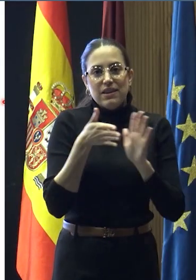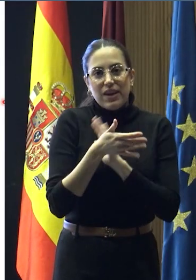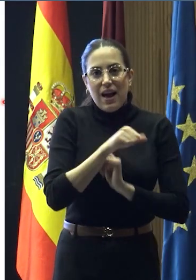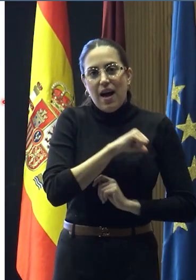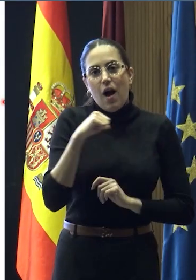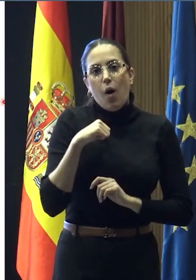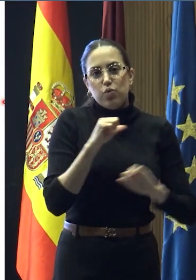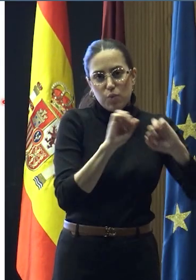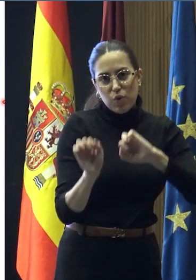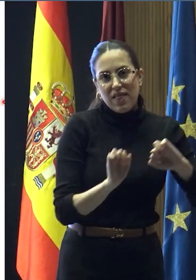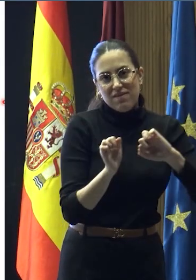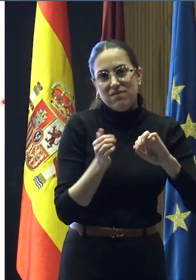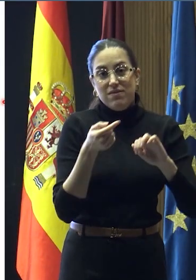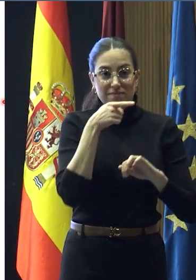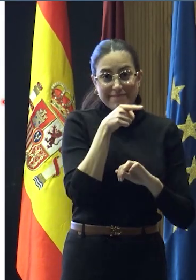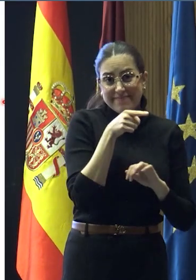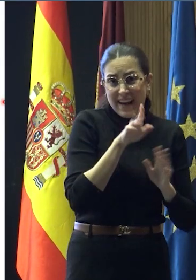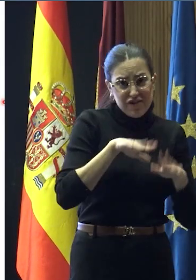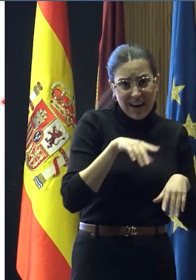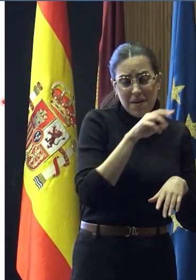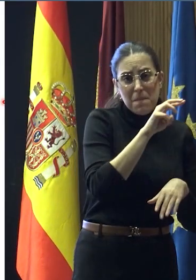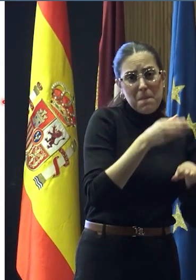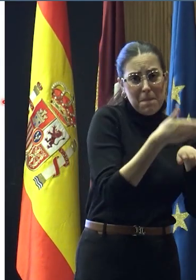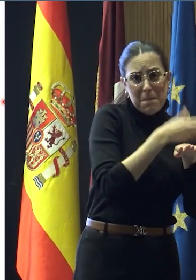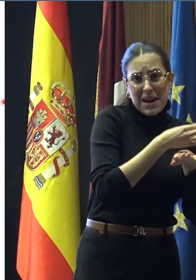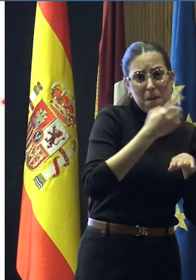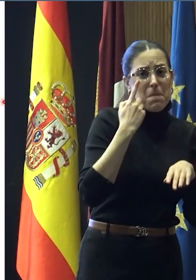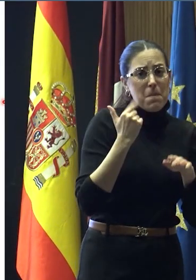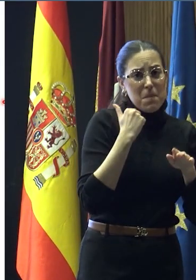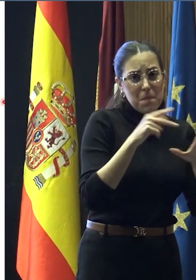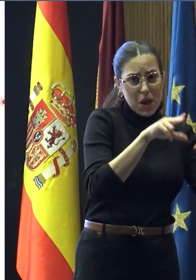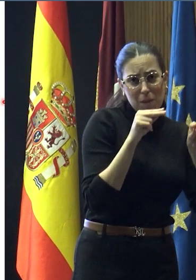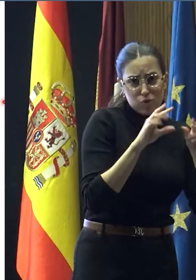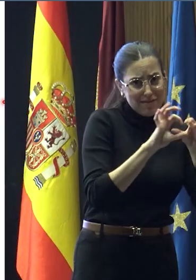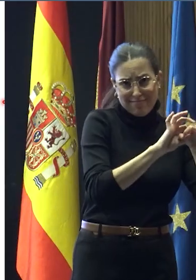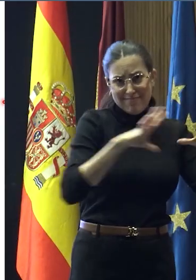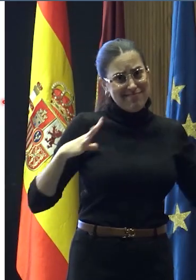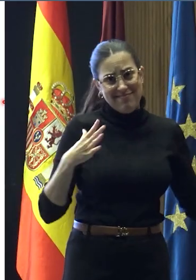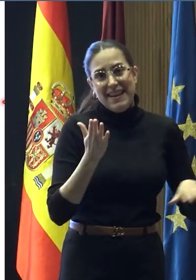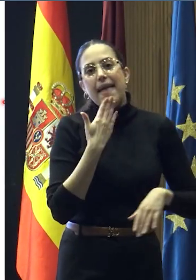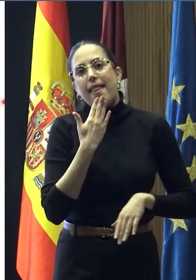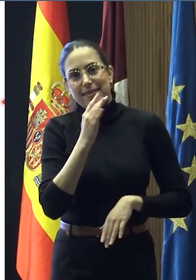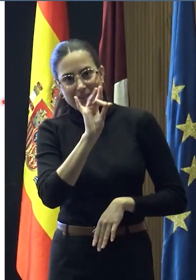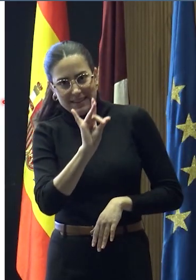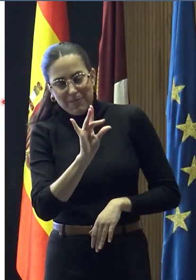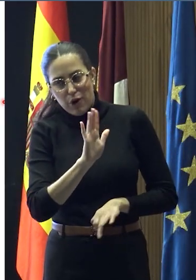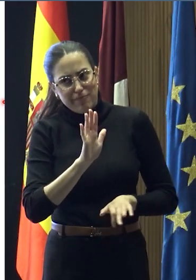no era la premenopausia ni menopausia. Pasa que ya estaba en una edad que podría ser perfectamente